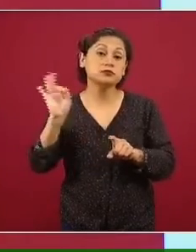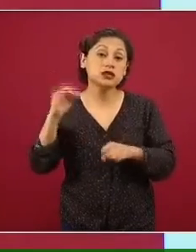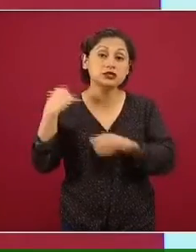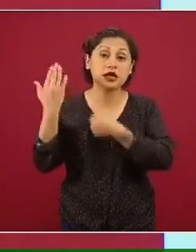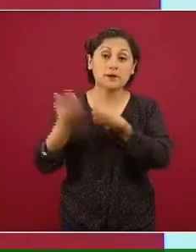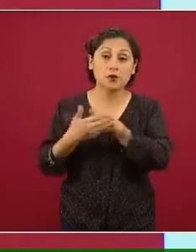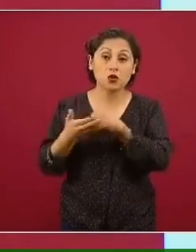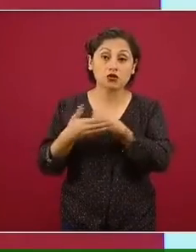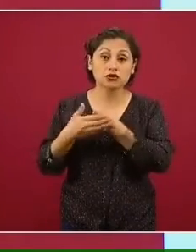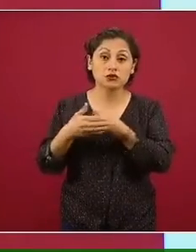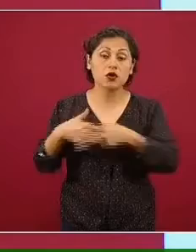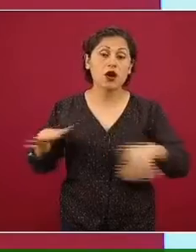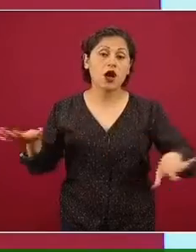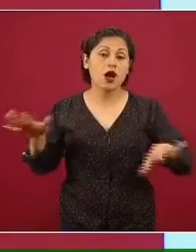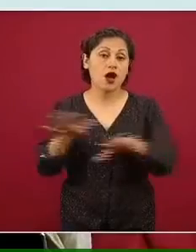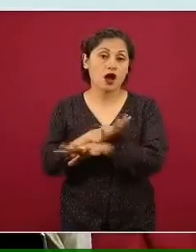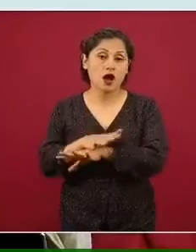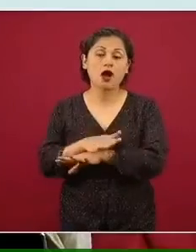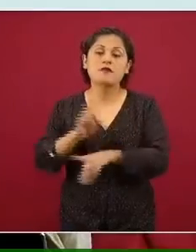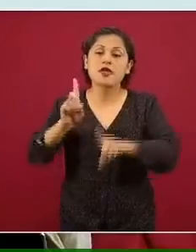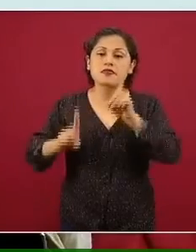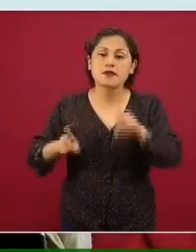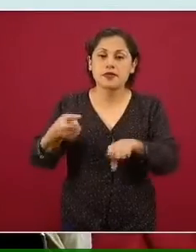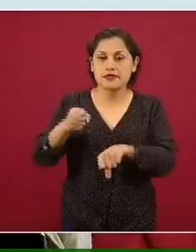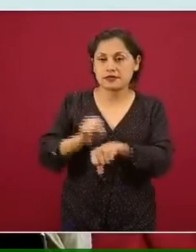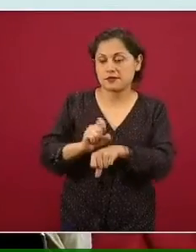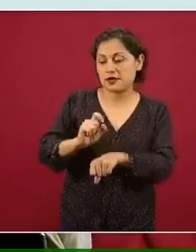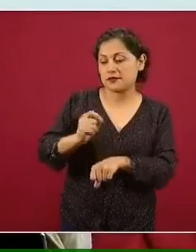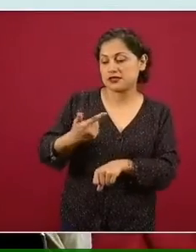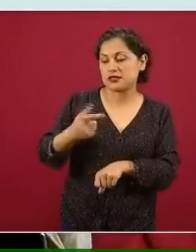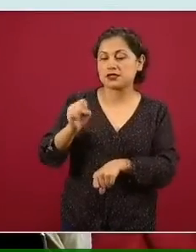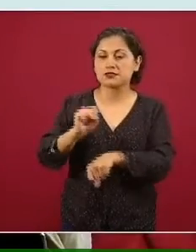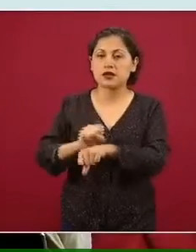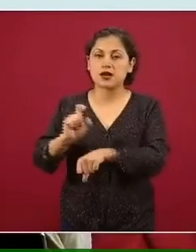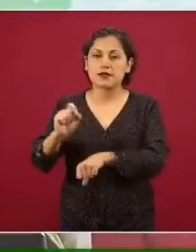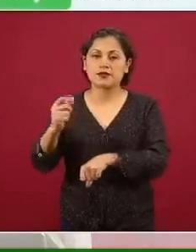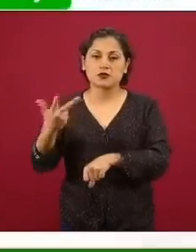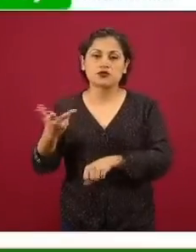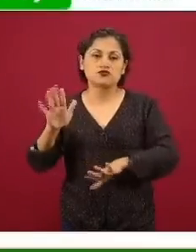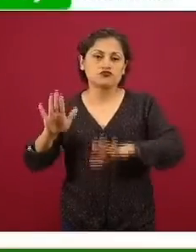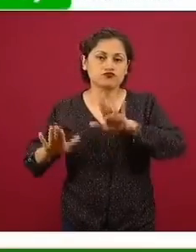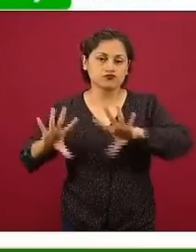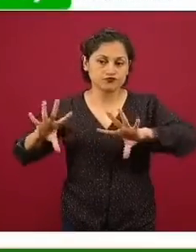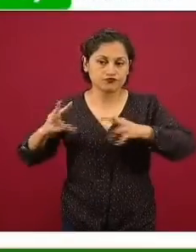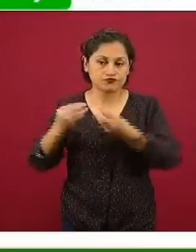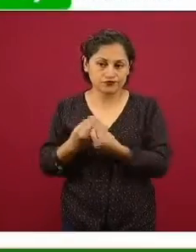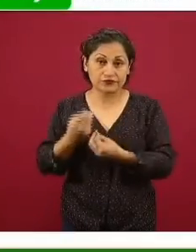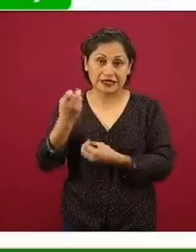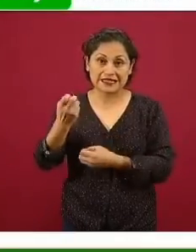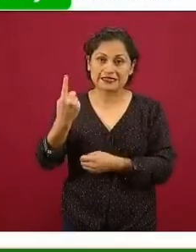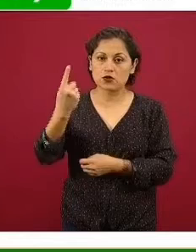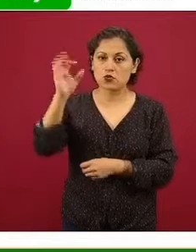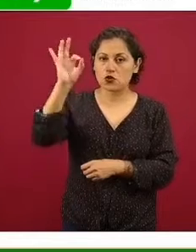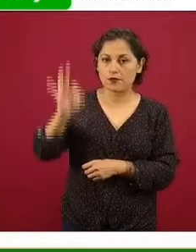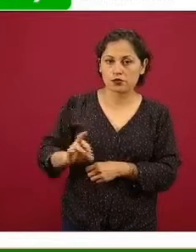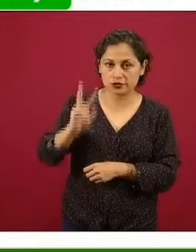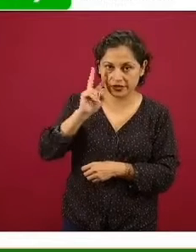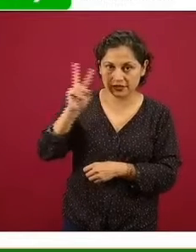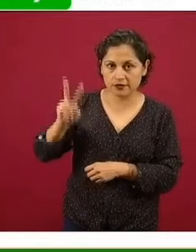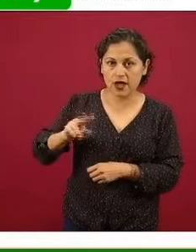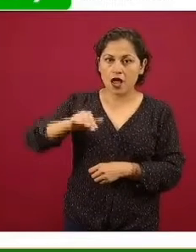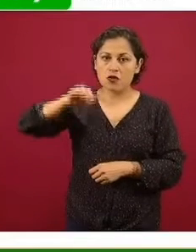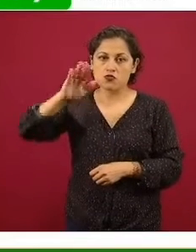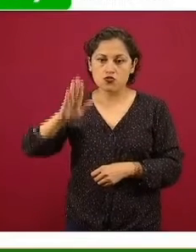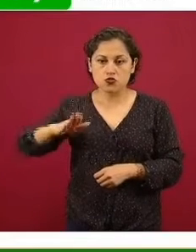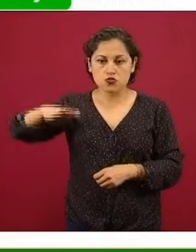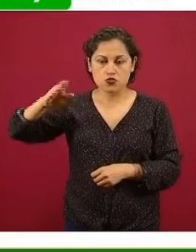de cómo se comporta tanto para la 27 como para la 28 y eso precisamente representa ese 1% de fluctuación que ha habido en